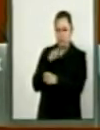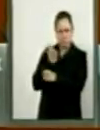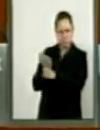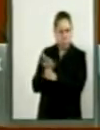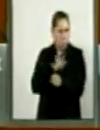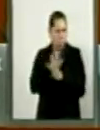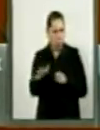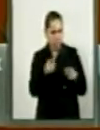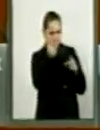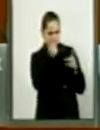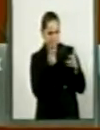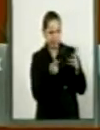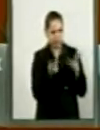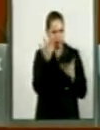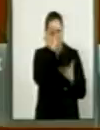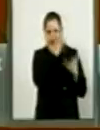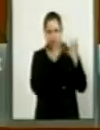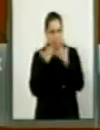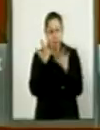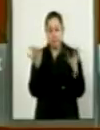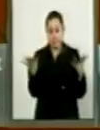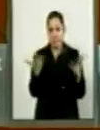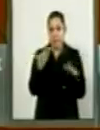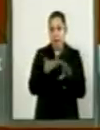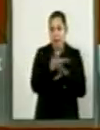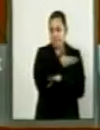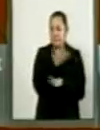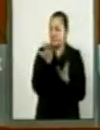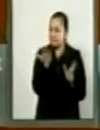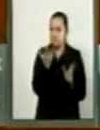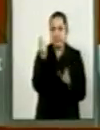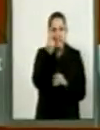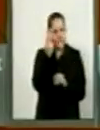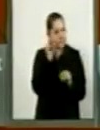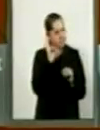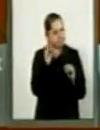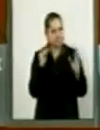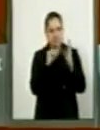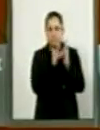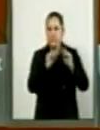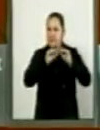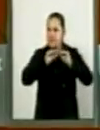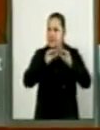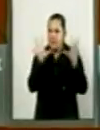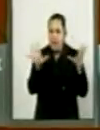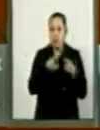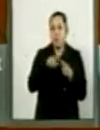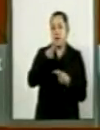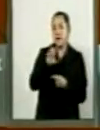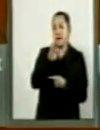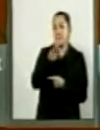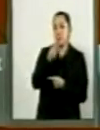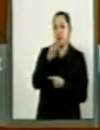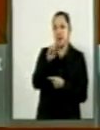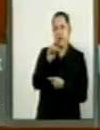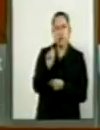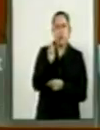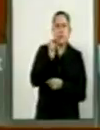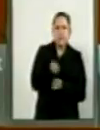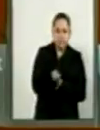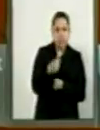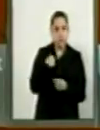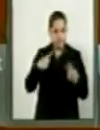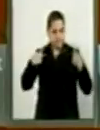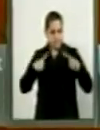hechos. Por ejemplo, era necesario establecer con nitidez que la condición de refugiado se ejerce mediante la